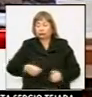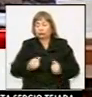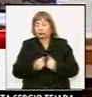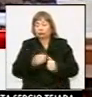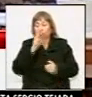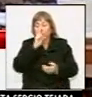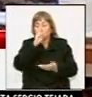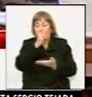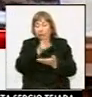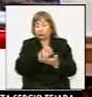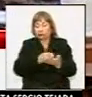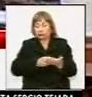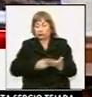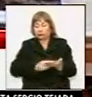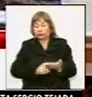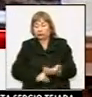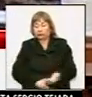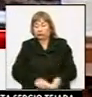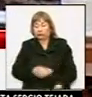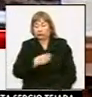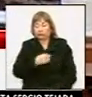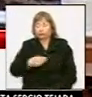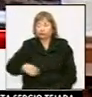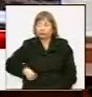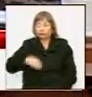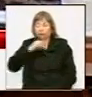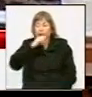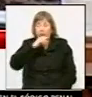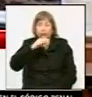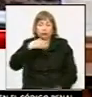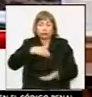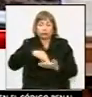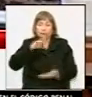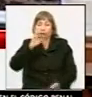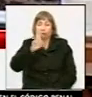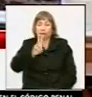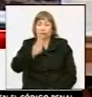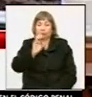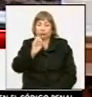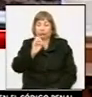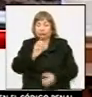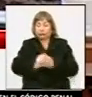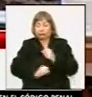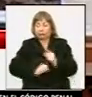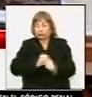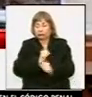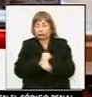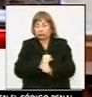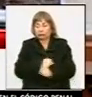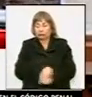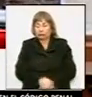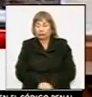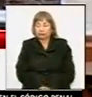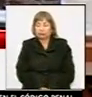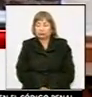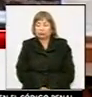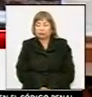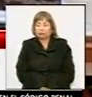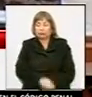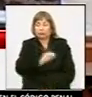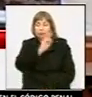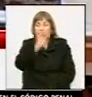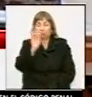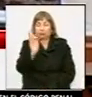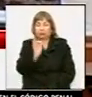honesta, una ministra que tiene más de 20 años de trabajo, más de 20 años, y